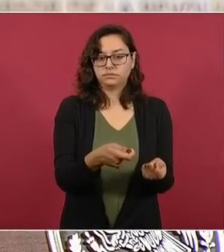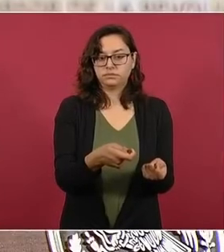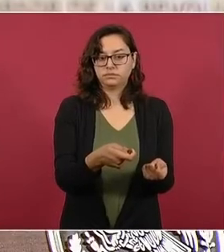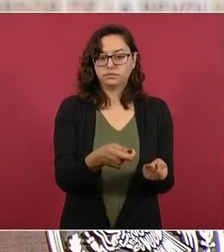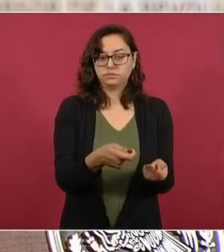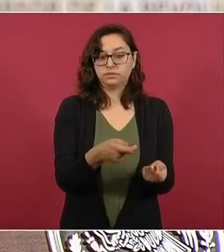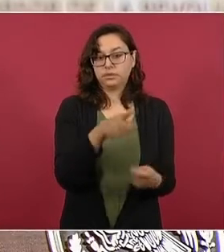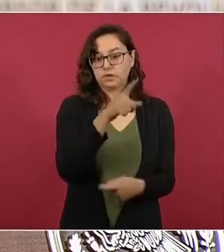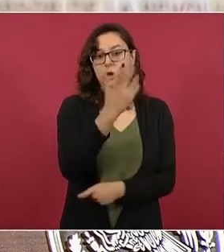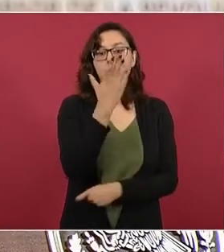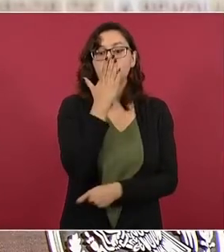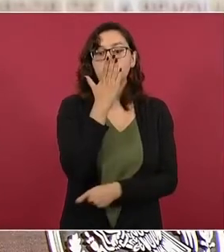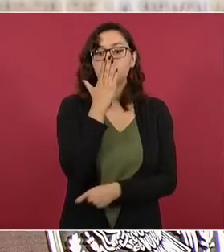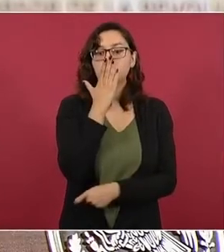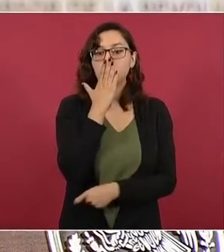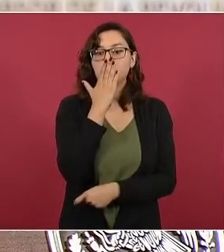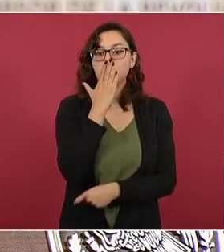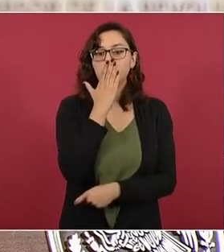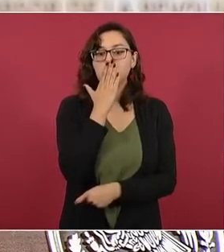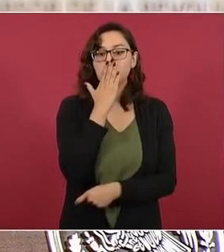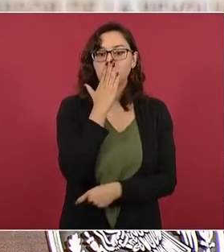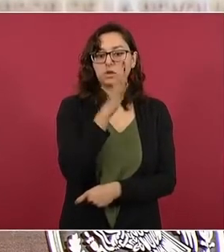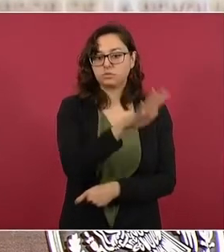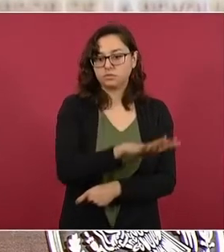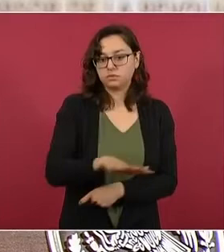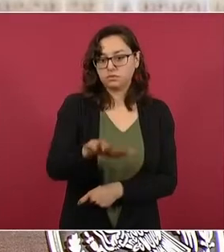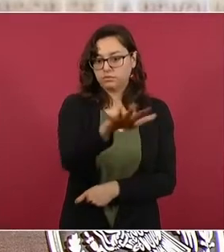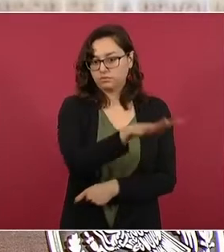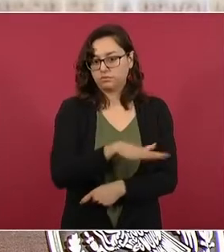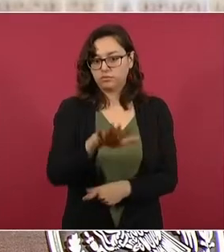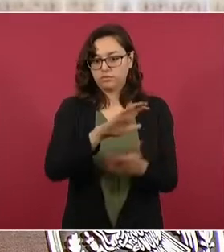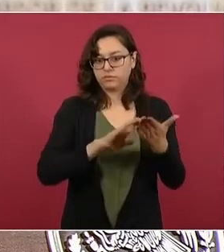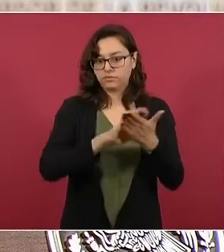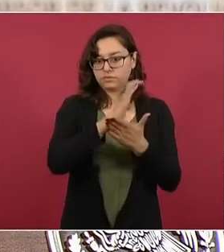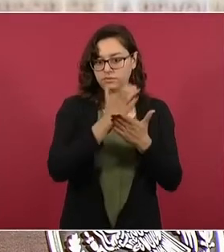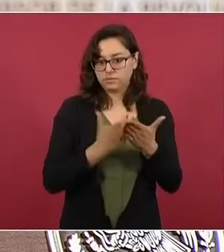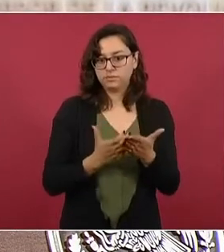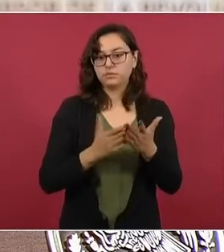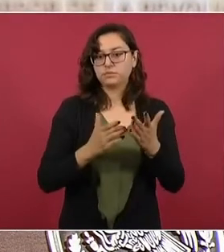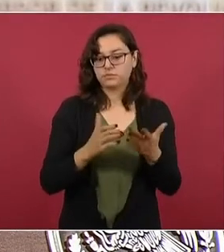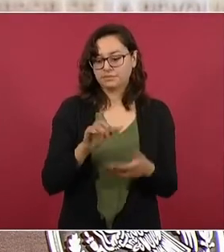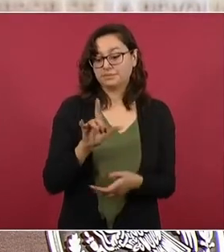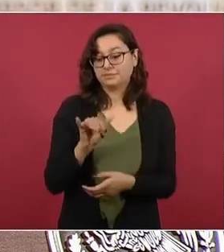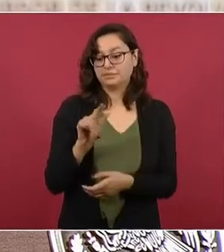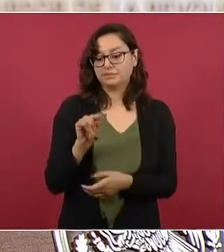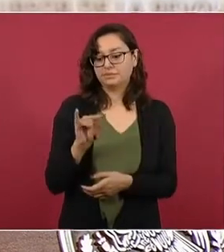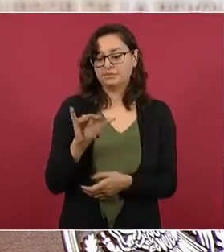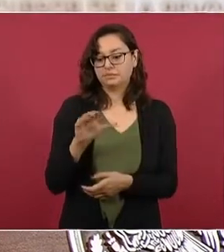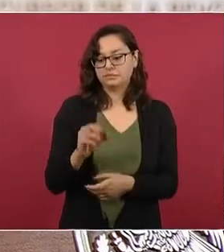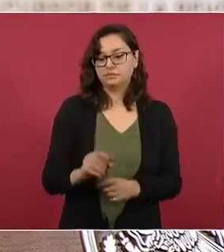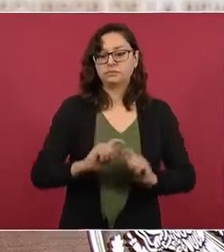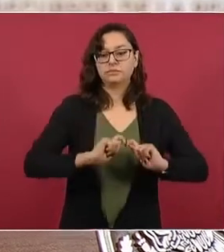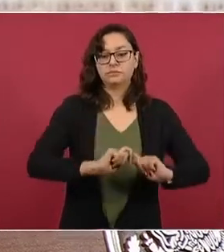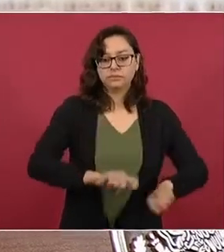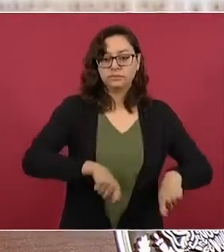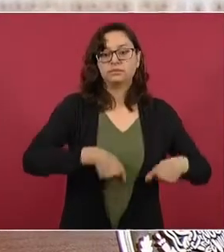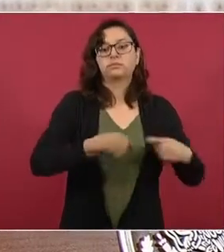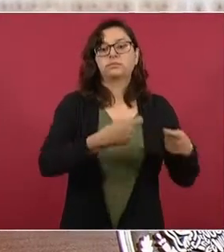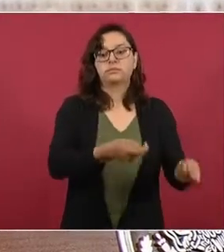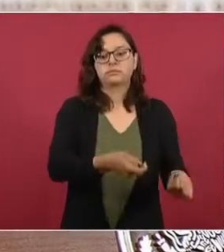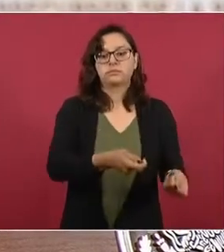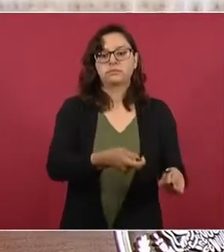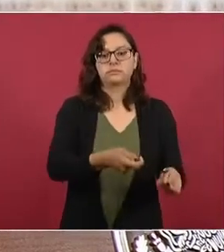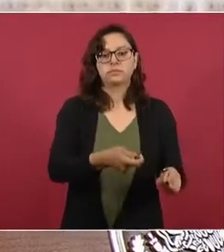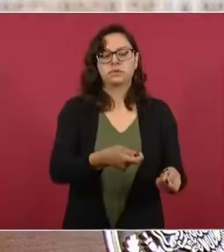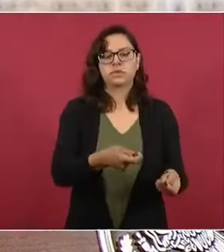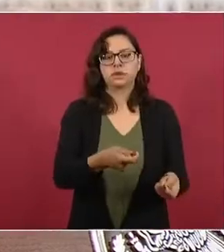en Sonora, que estaba en manos de una